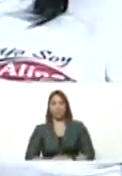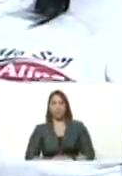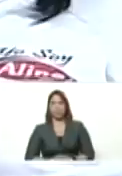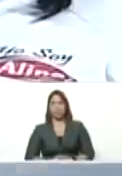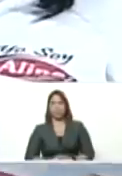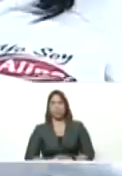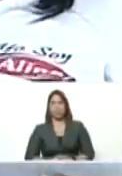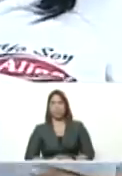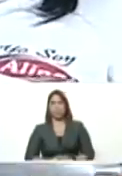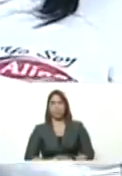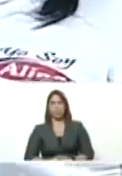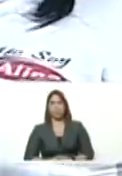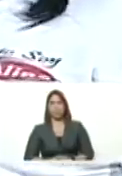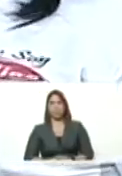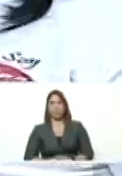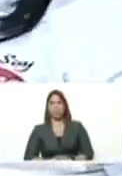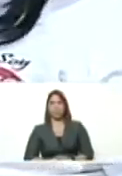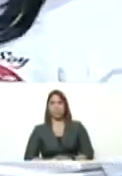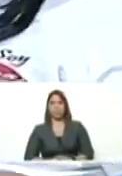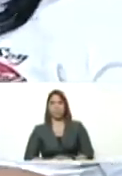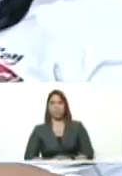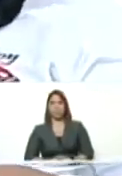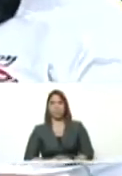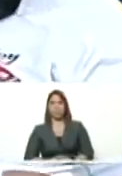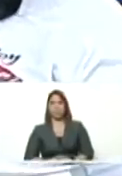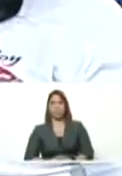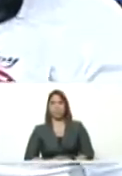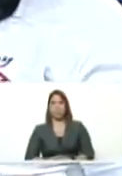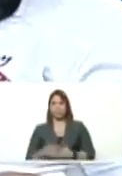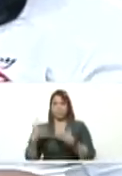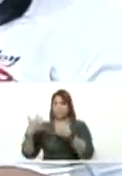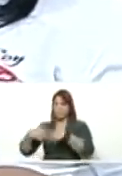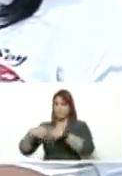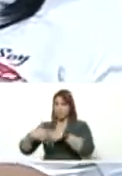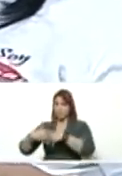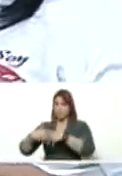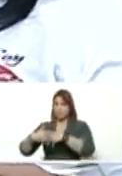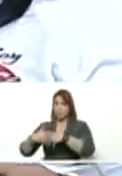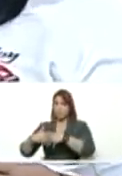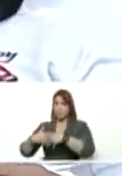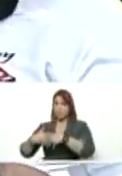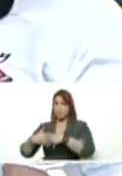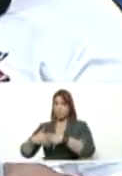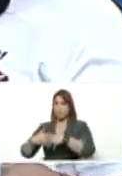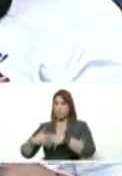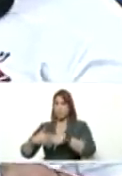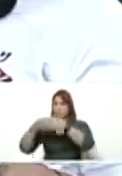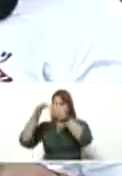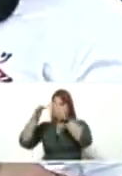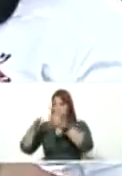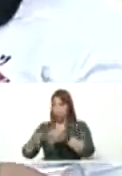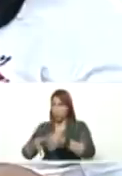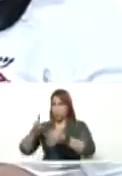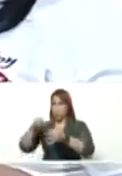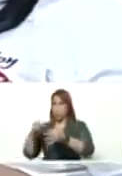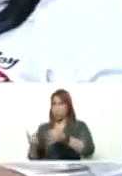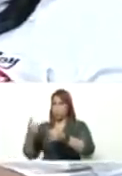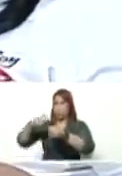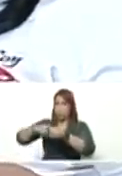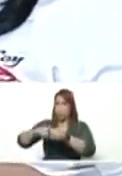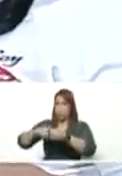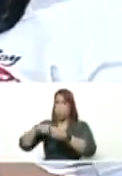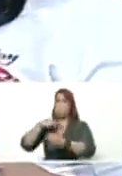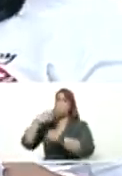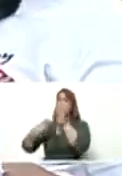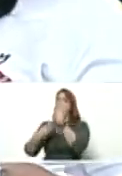En las empresas, formalizar la incorporación de los